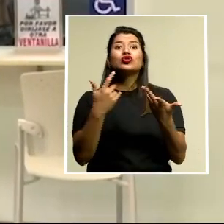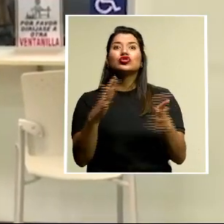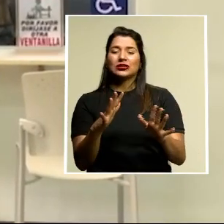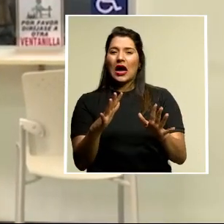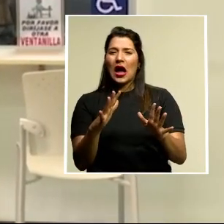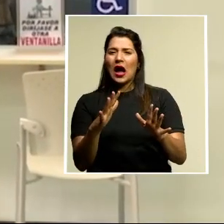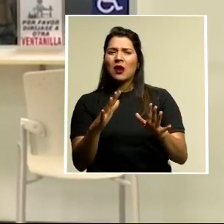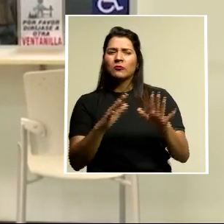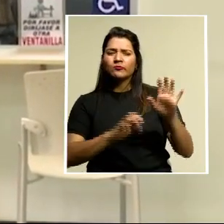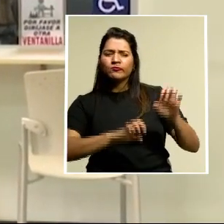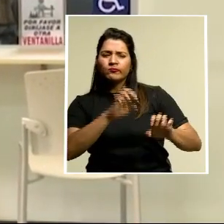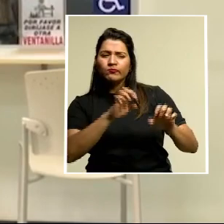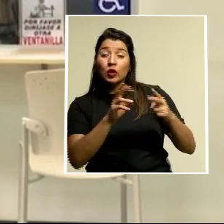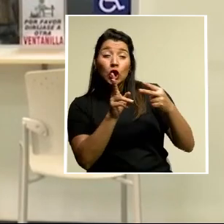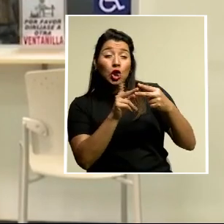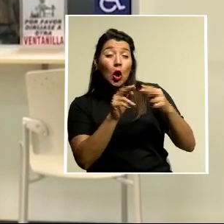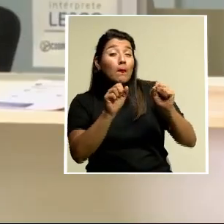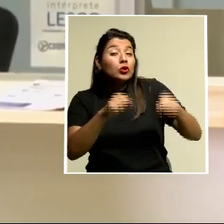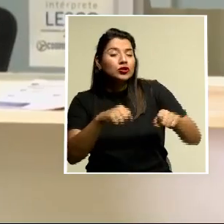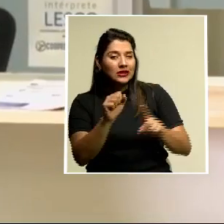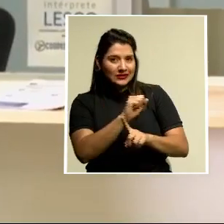y de menores de edad sin póliza.